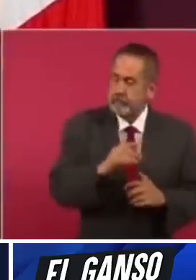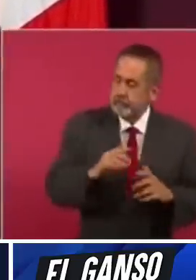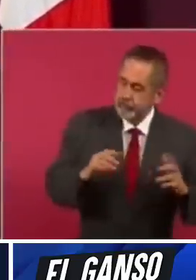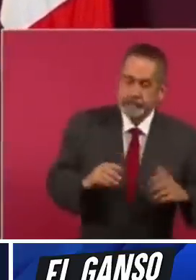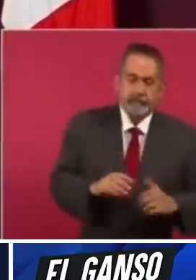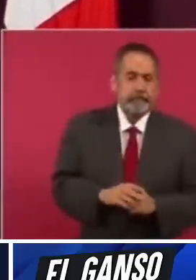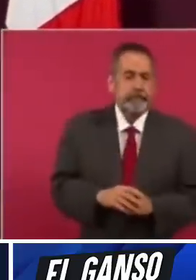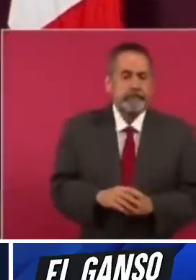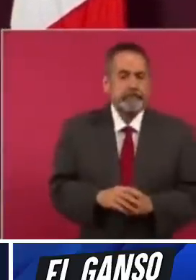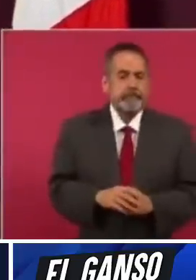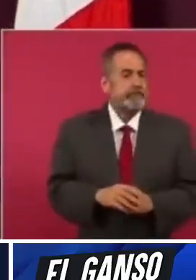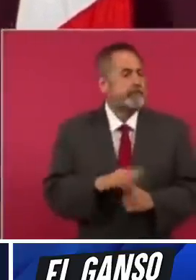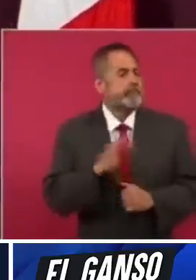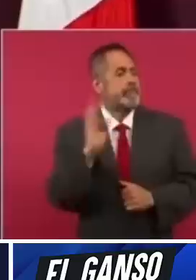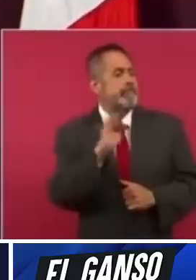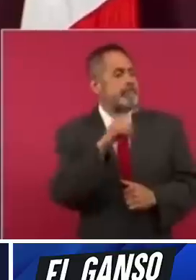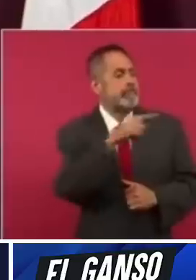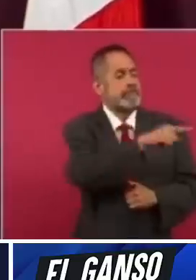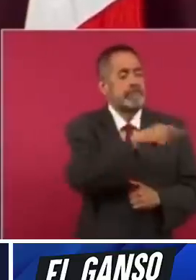porque si declaran